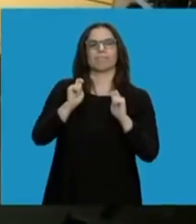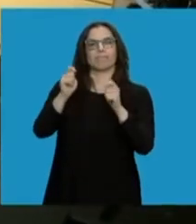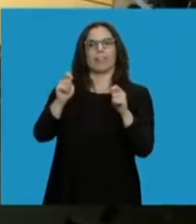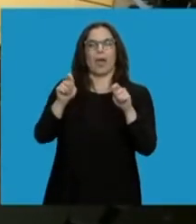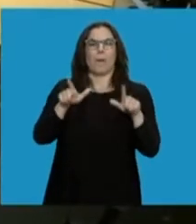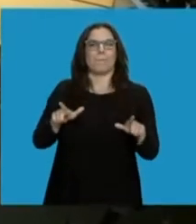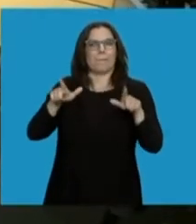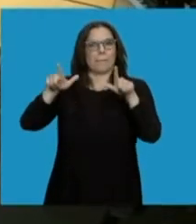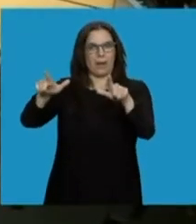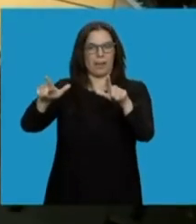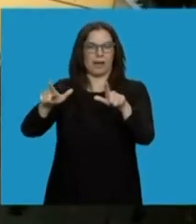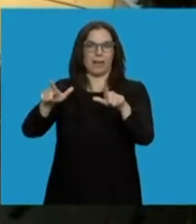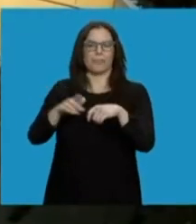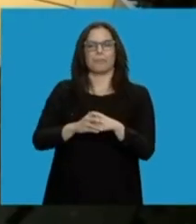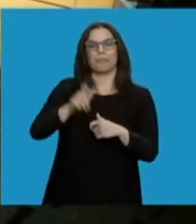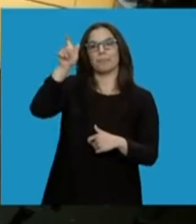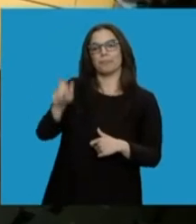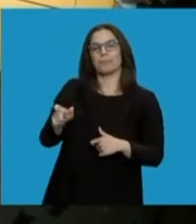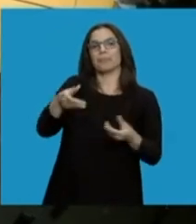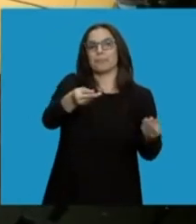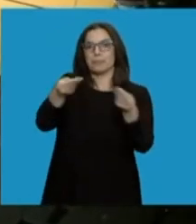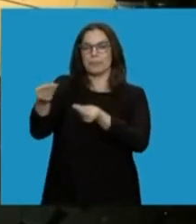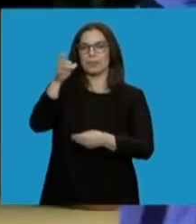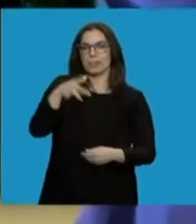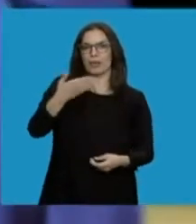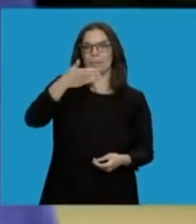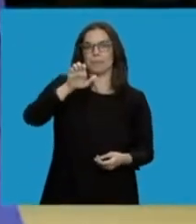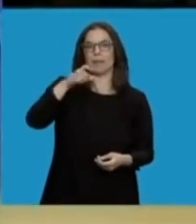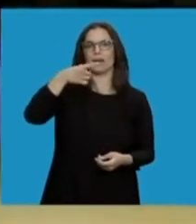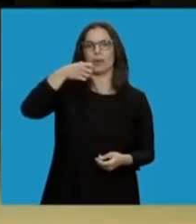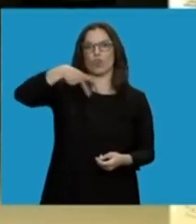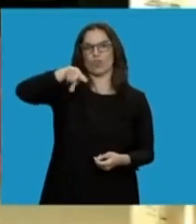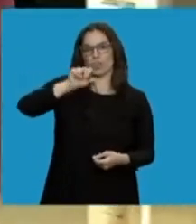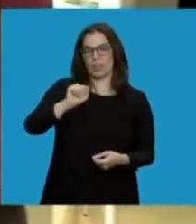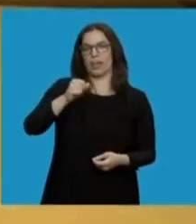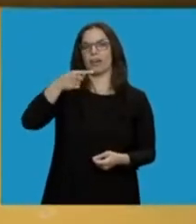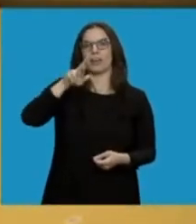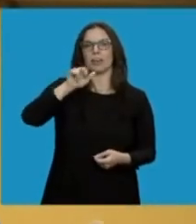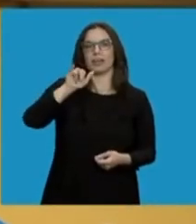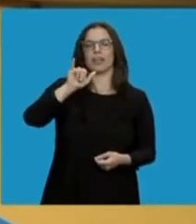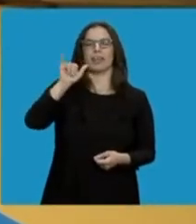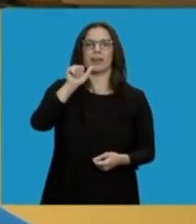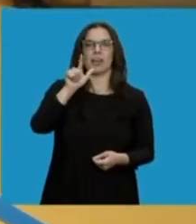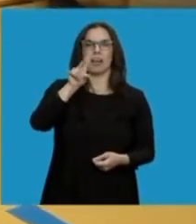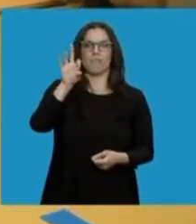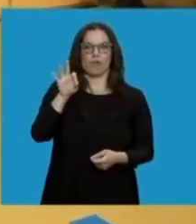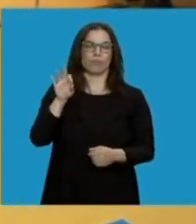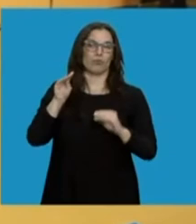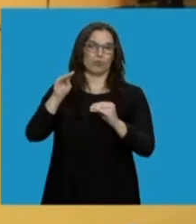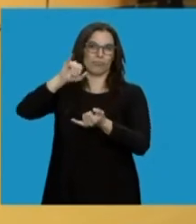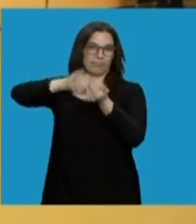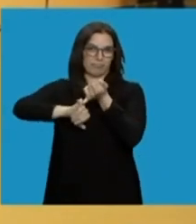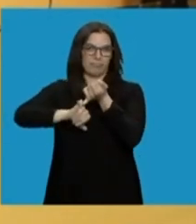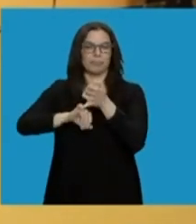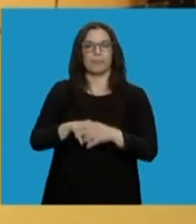placa a Begoña Grijalvo Rebollo, esposa de nuestro querido compañero Luis Barcenilla García.